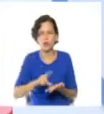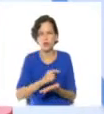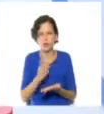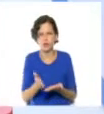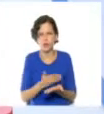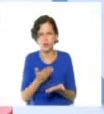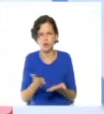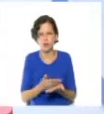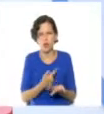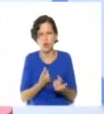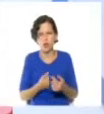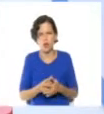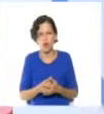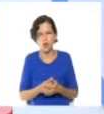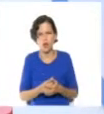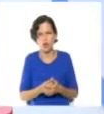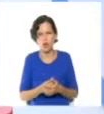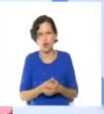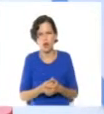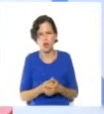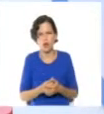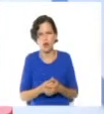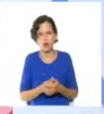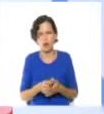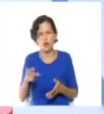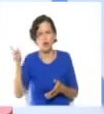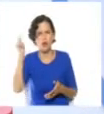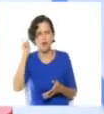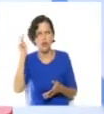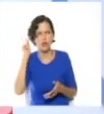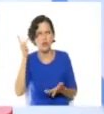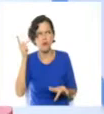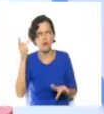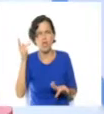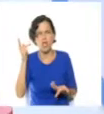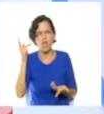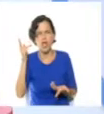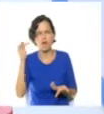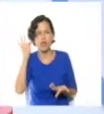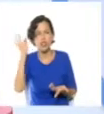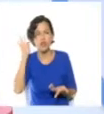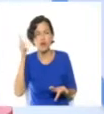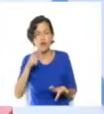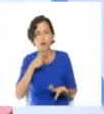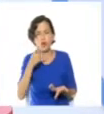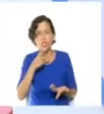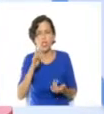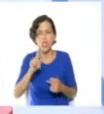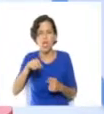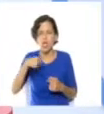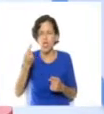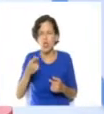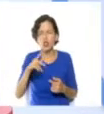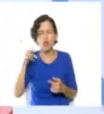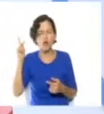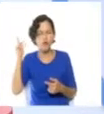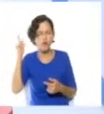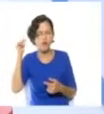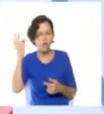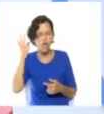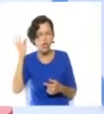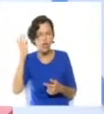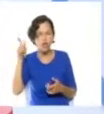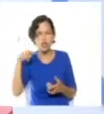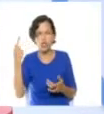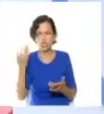El Príncipe de Maquiavelo en filosofía política, y otros textos y otros compañeros filósofos que hacen sus